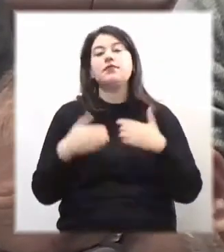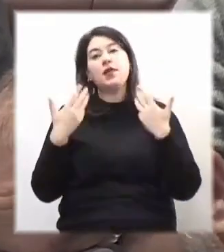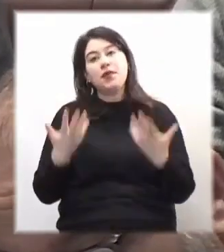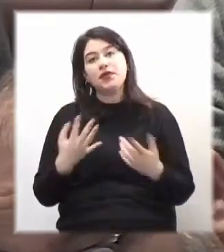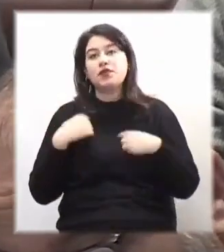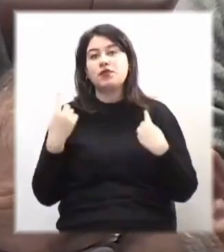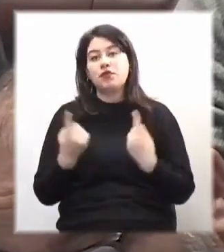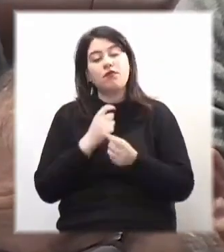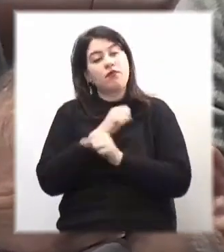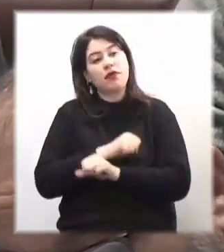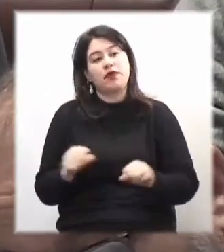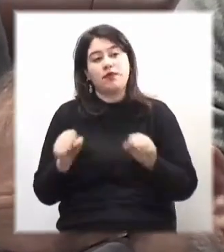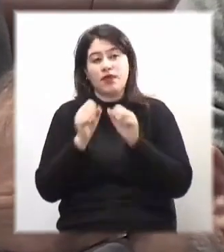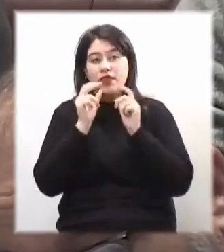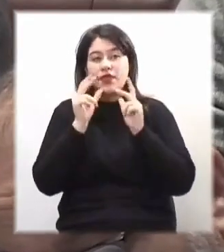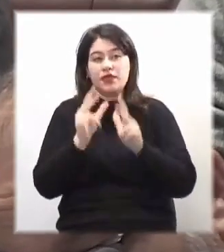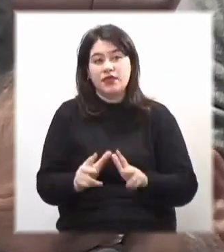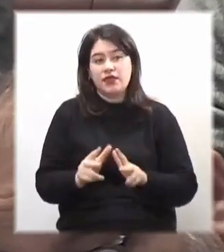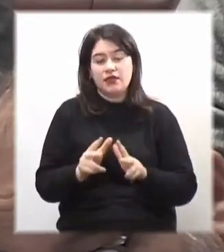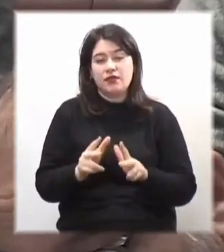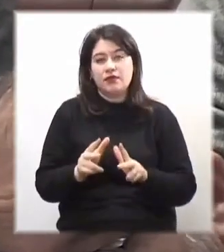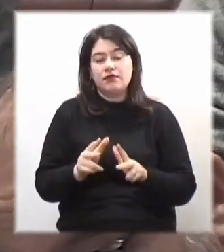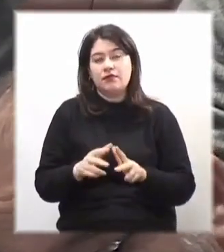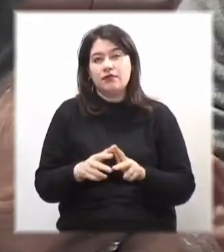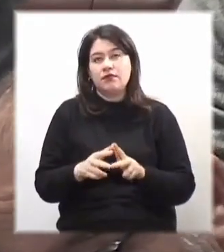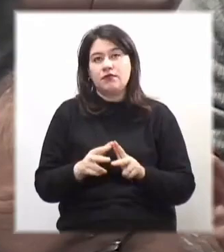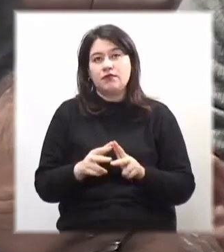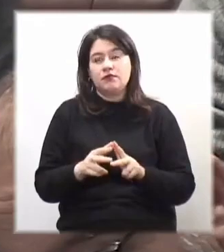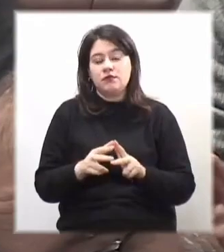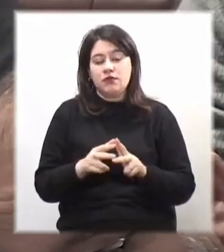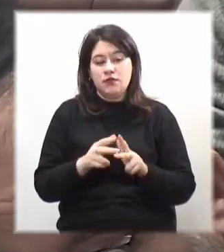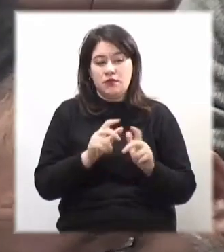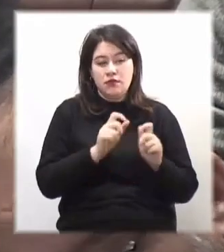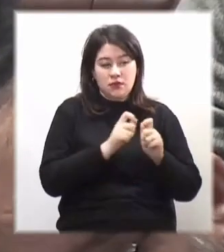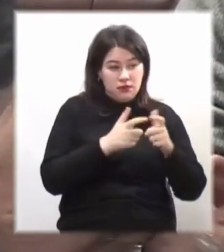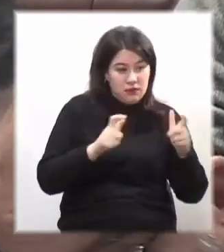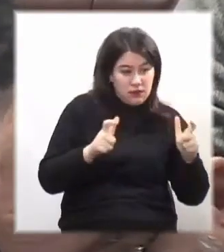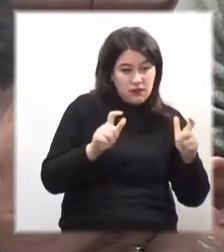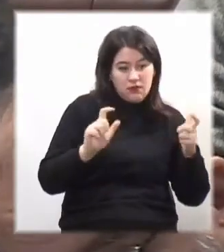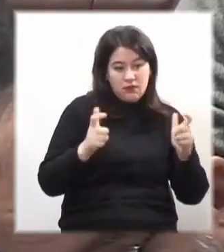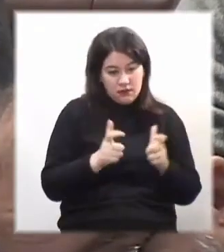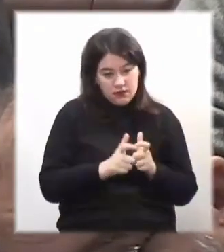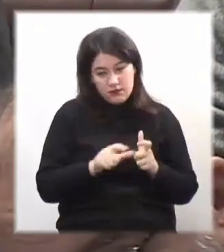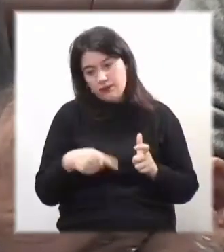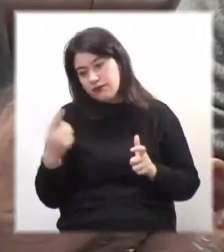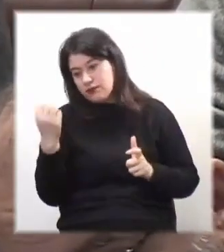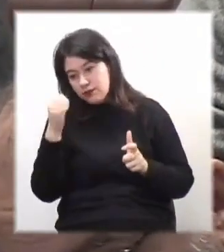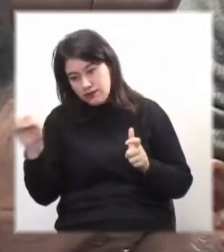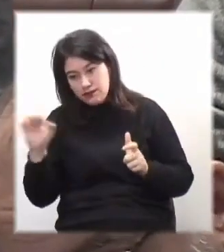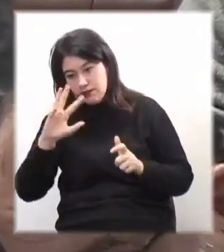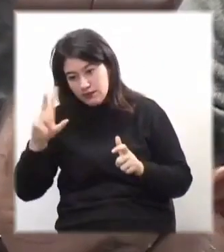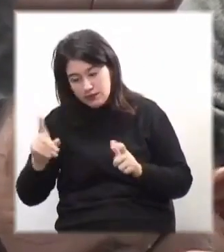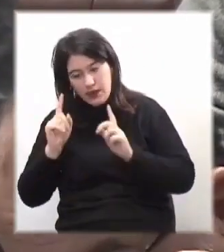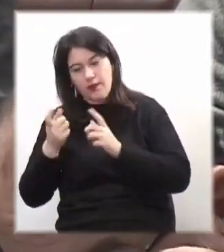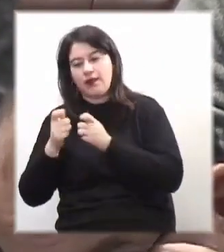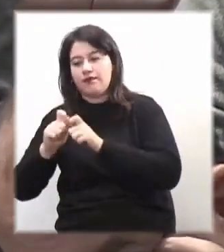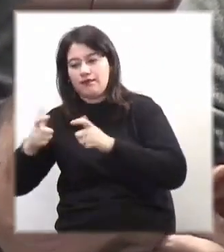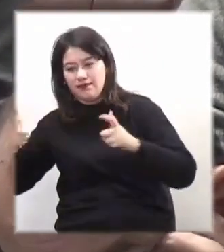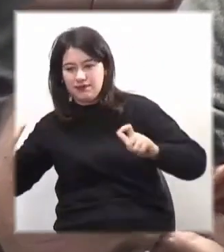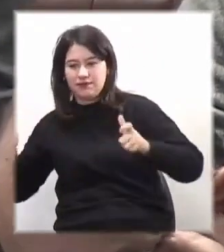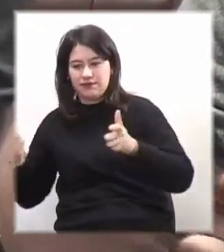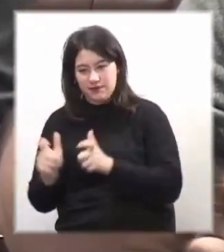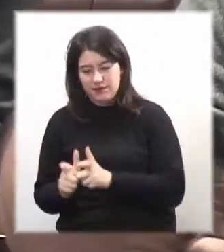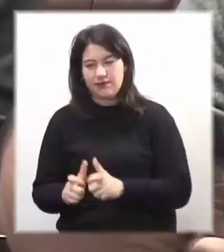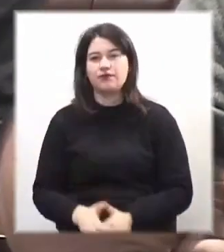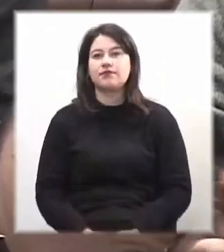podemos afirmar con relativa certeza decía el ministro que cuando sube No bajan los homicidios también lo hacen los delitos violentos como las rapiñas